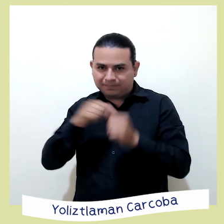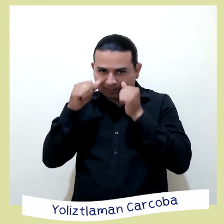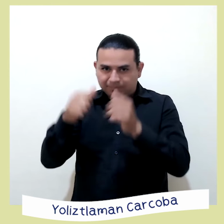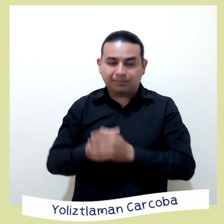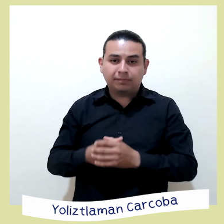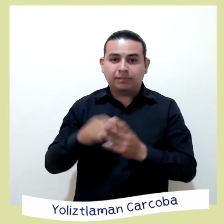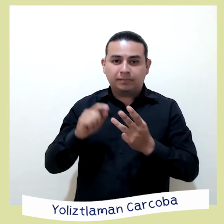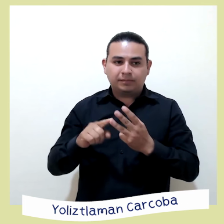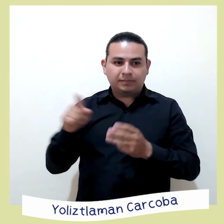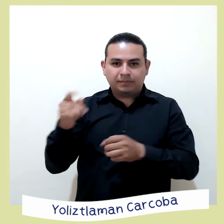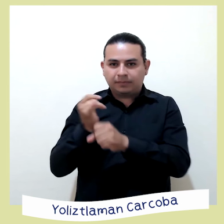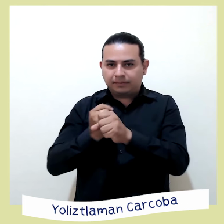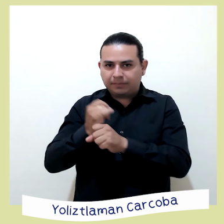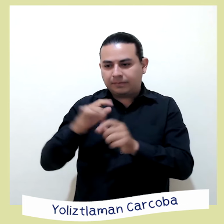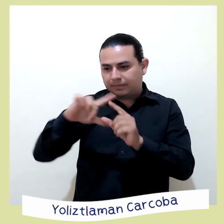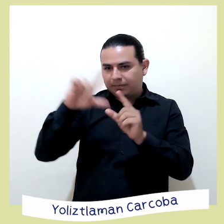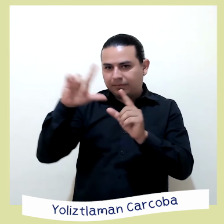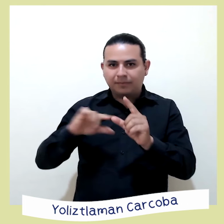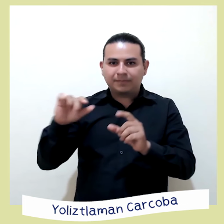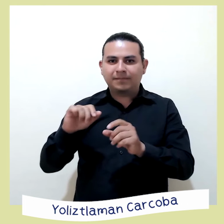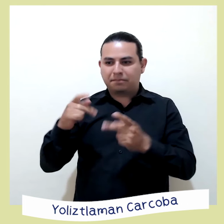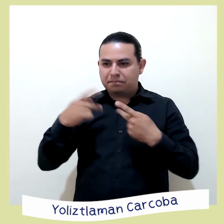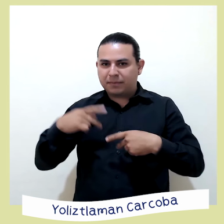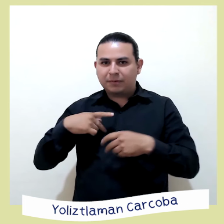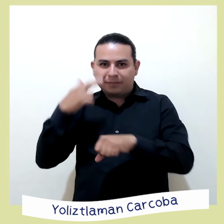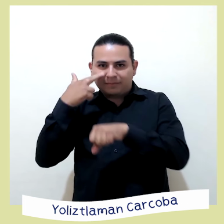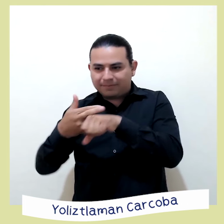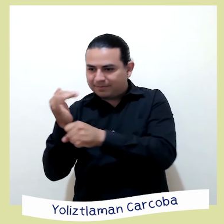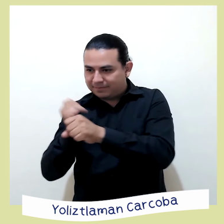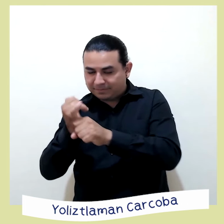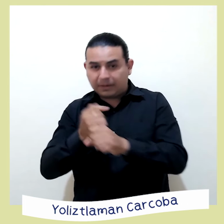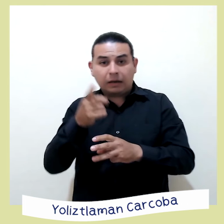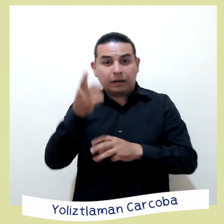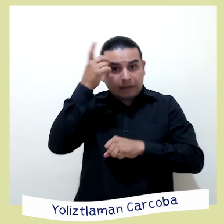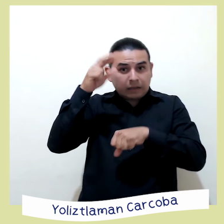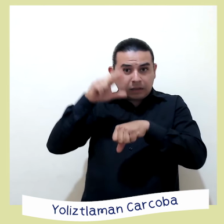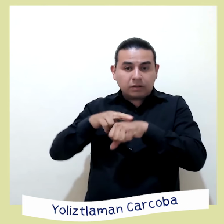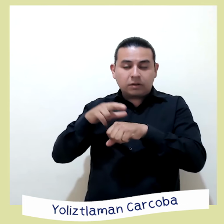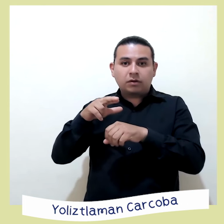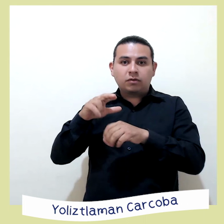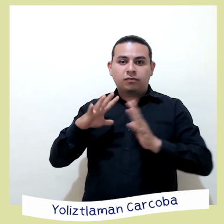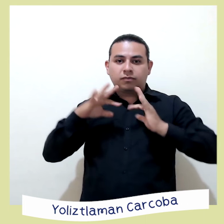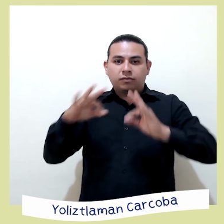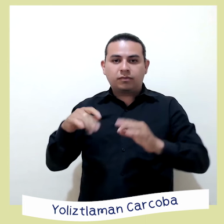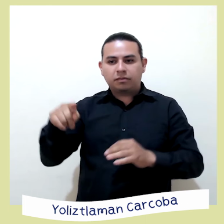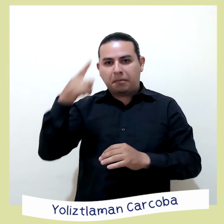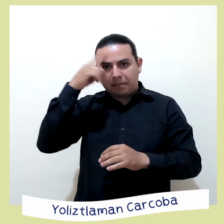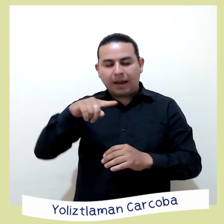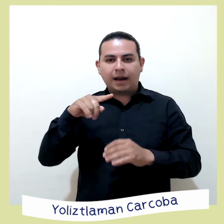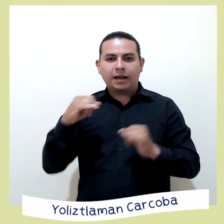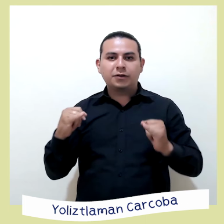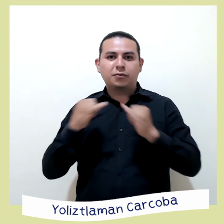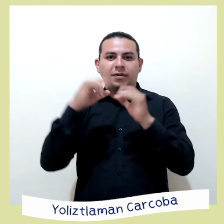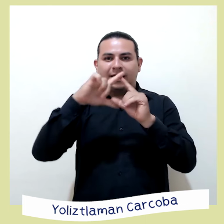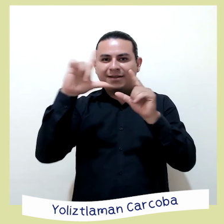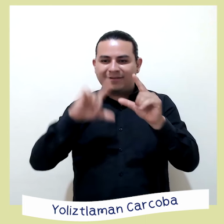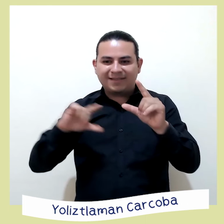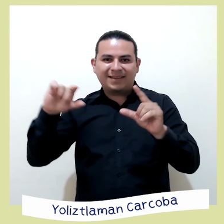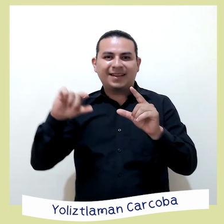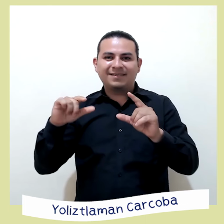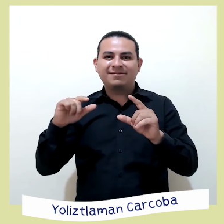Gutiérrez, que es médico especialista en geriatría y doctor en salud pública. Es investigador